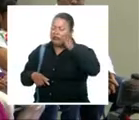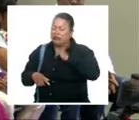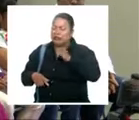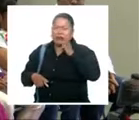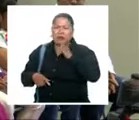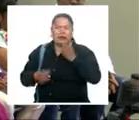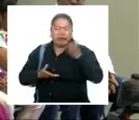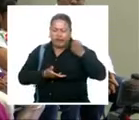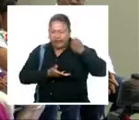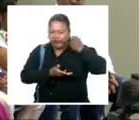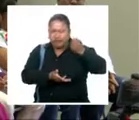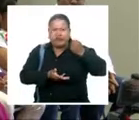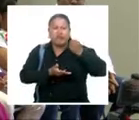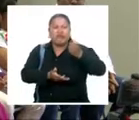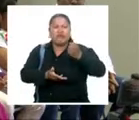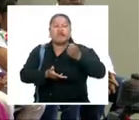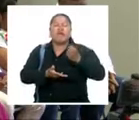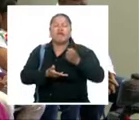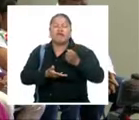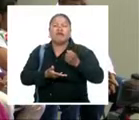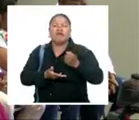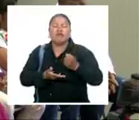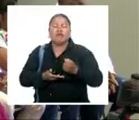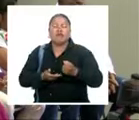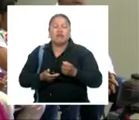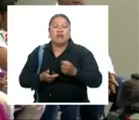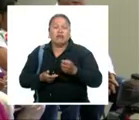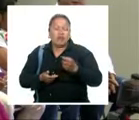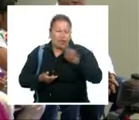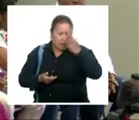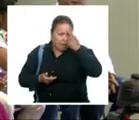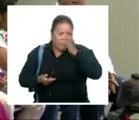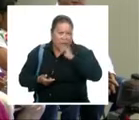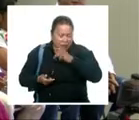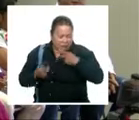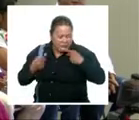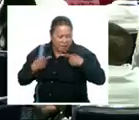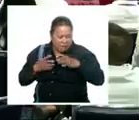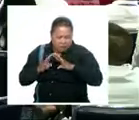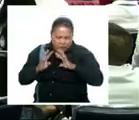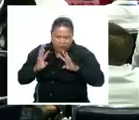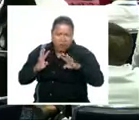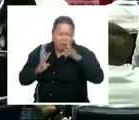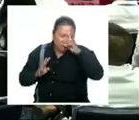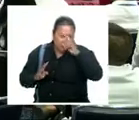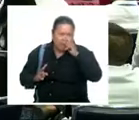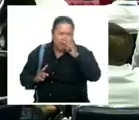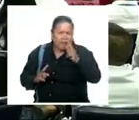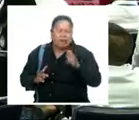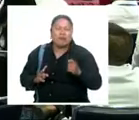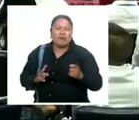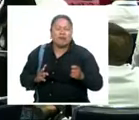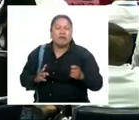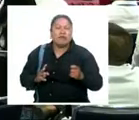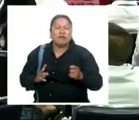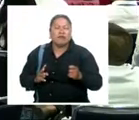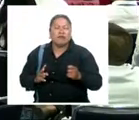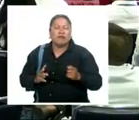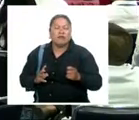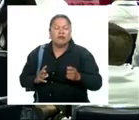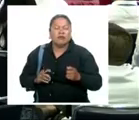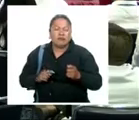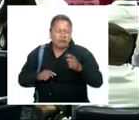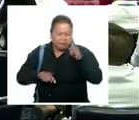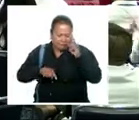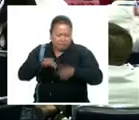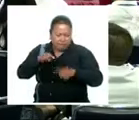extraordinarios recursos humanos y financieros para interceptar e incautar y